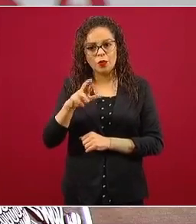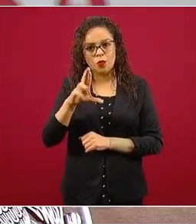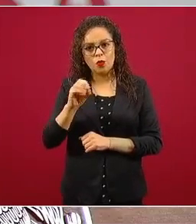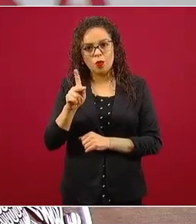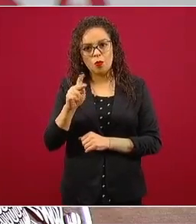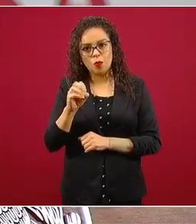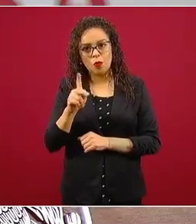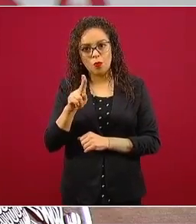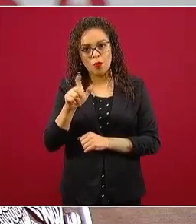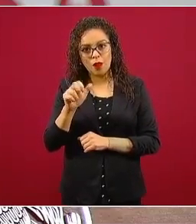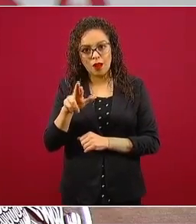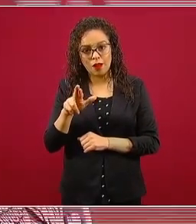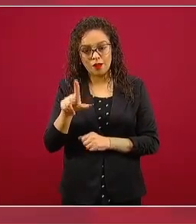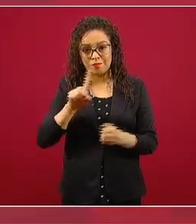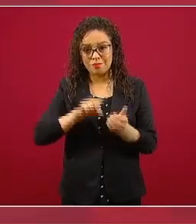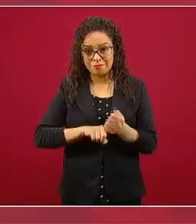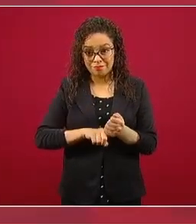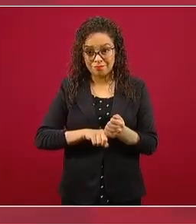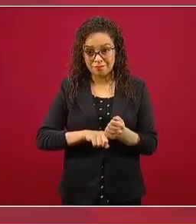era popular,